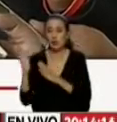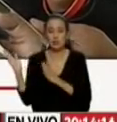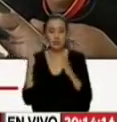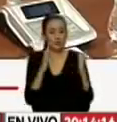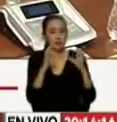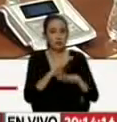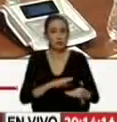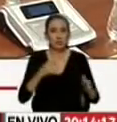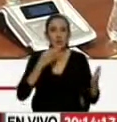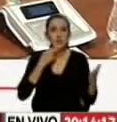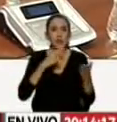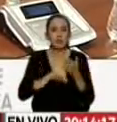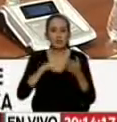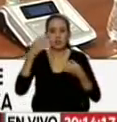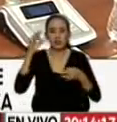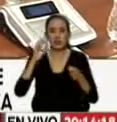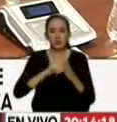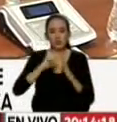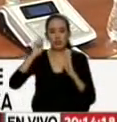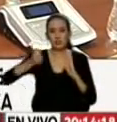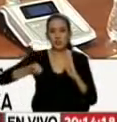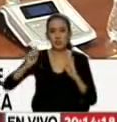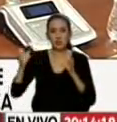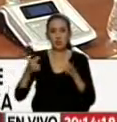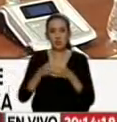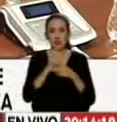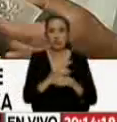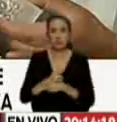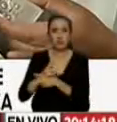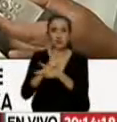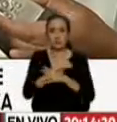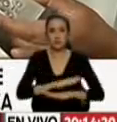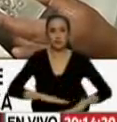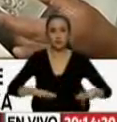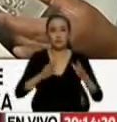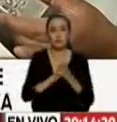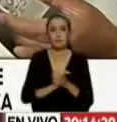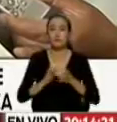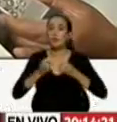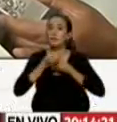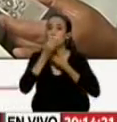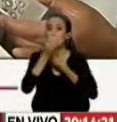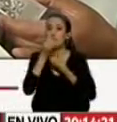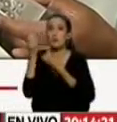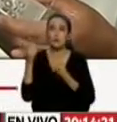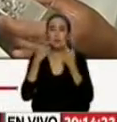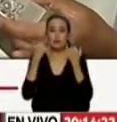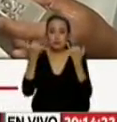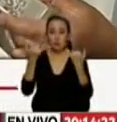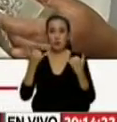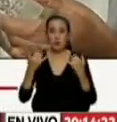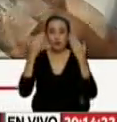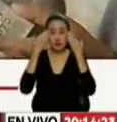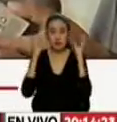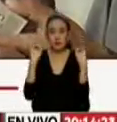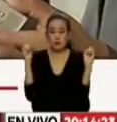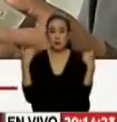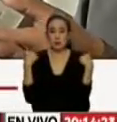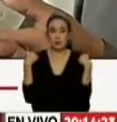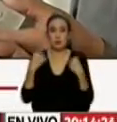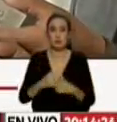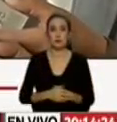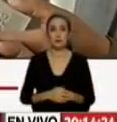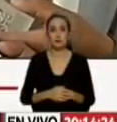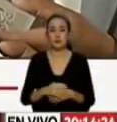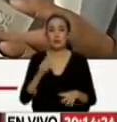en estas actas. El abogado de Palacios pidió custodia policial para ella. Es información que manifestaron que aquí todavía no existe. Aparentemente